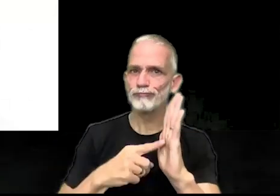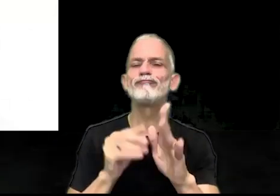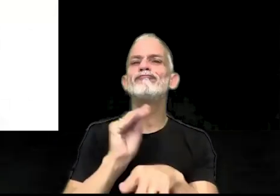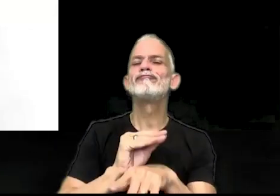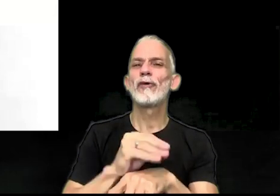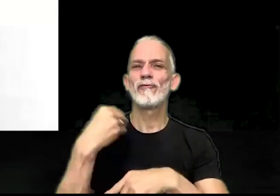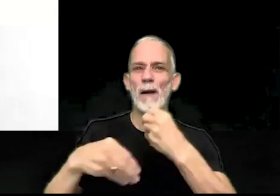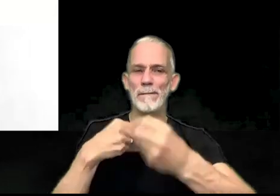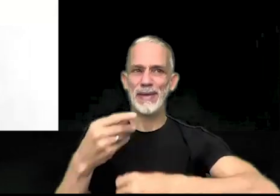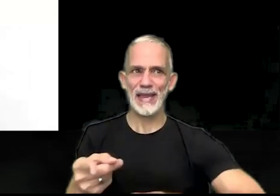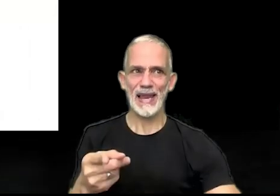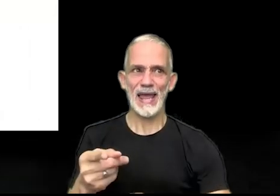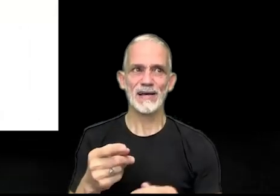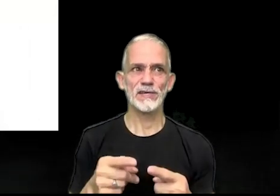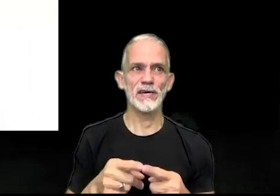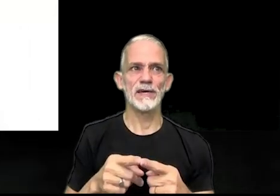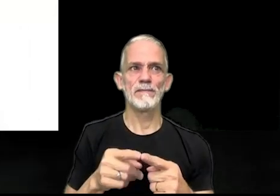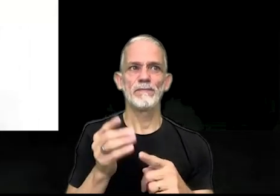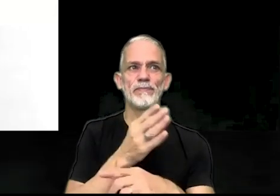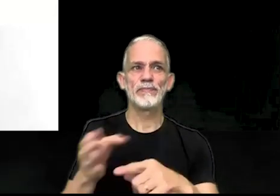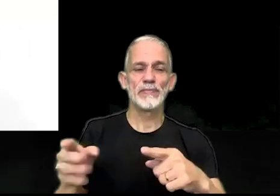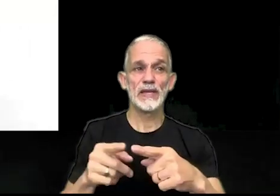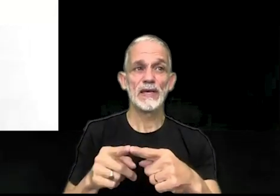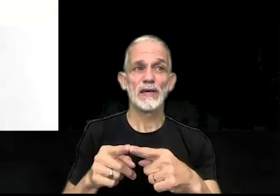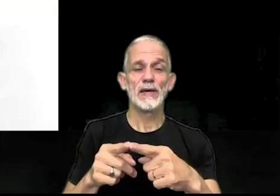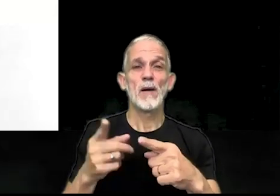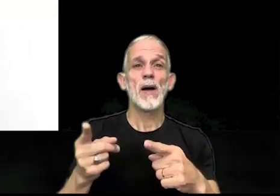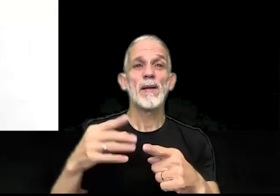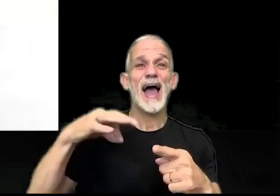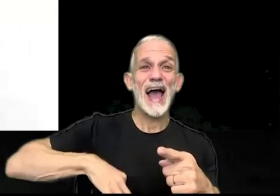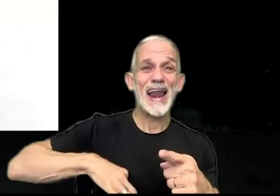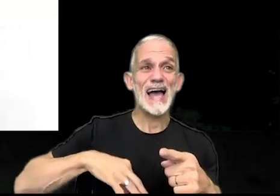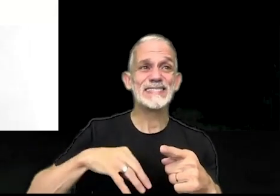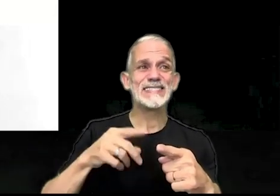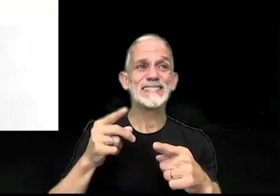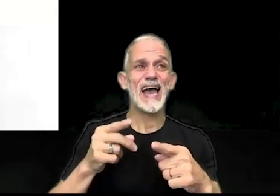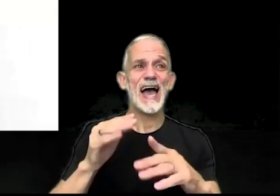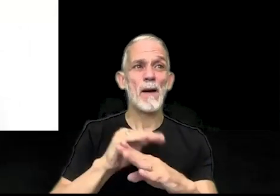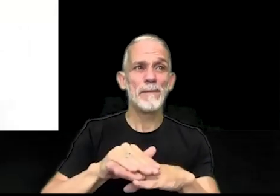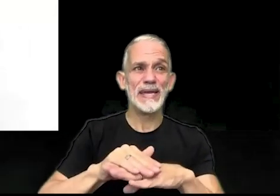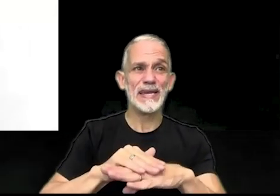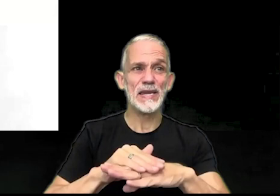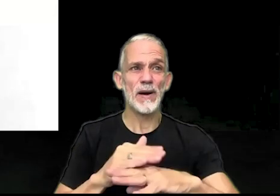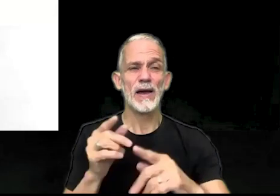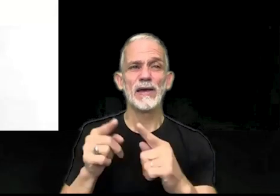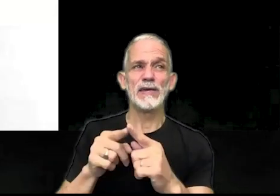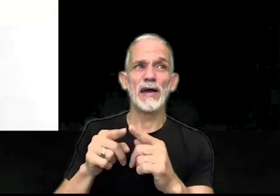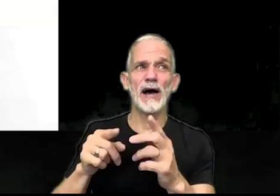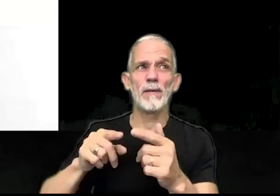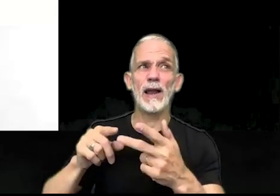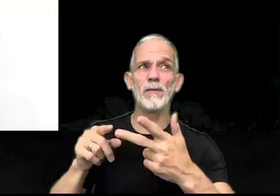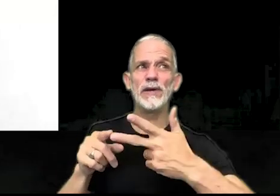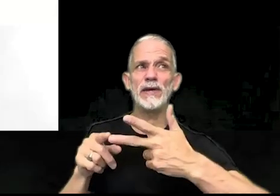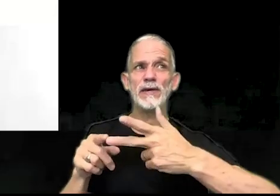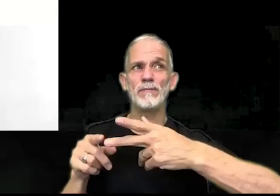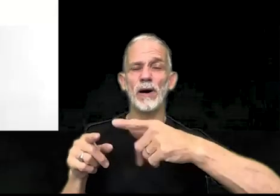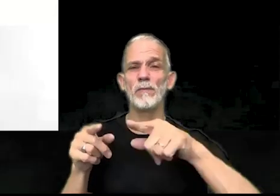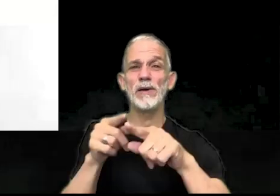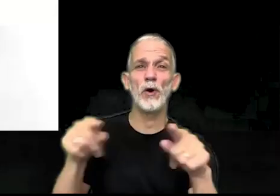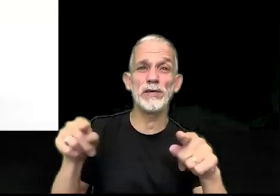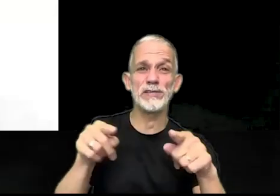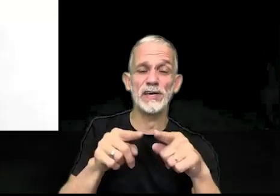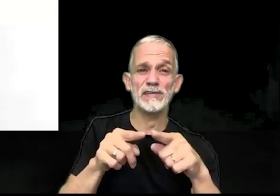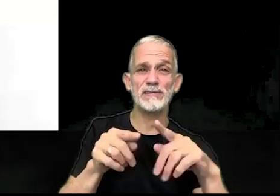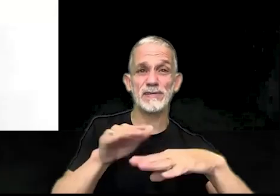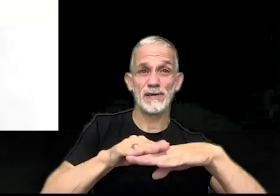de familia, que no tenga ingresos superiores a la ganancia mínima no imponible, que tenga residencia superior